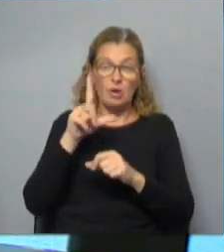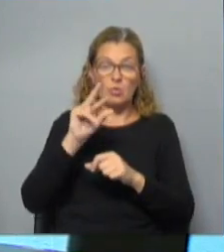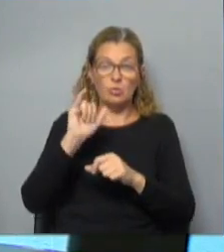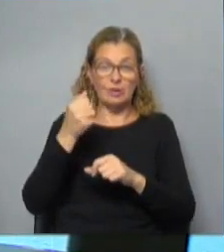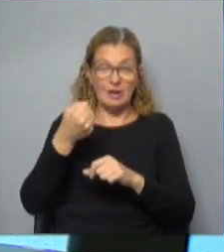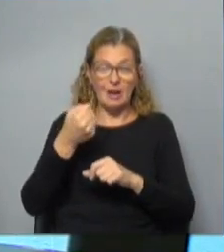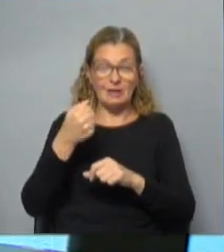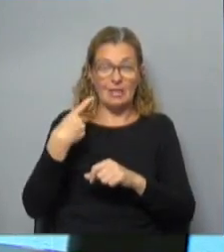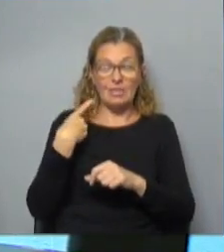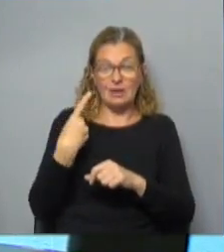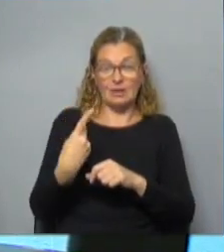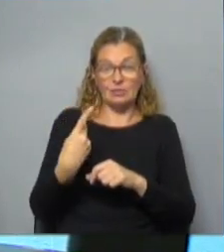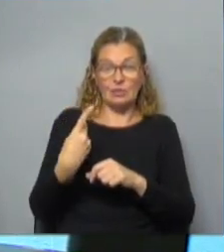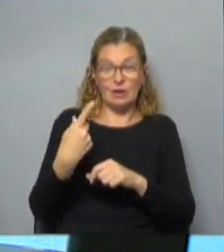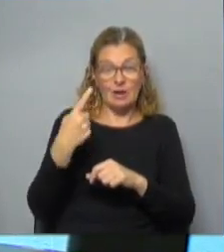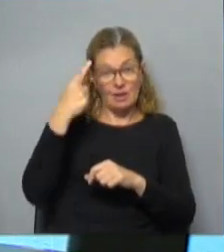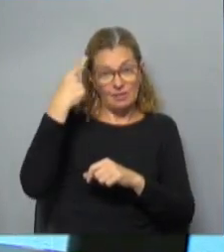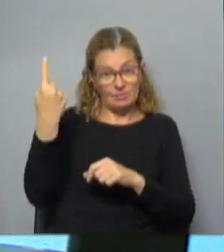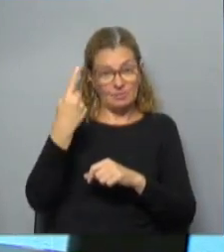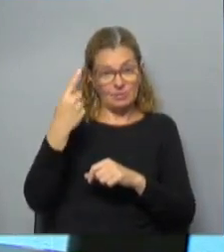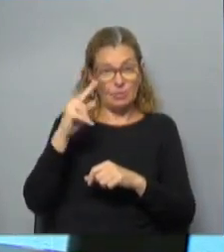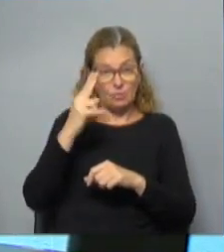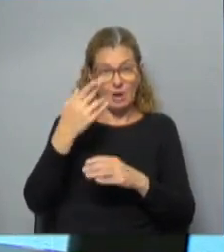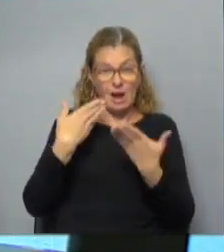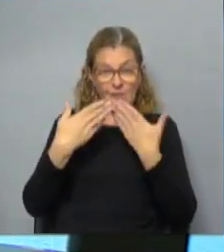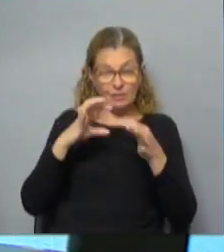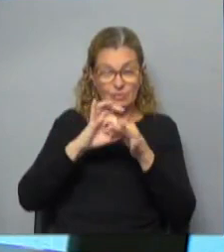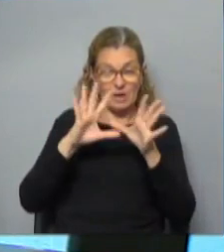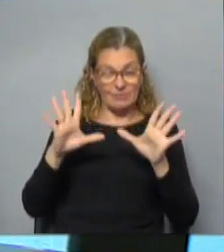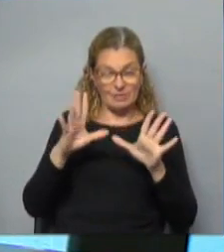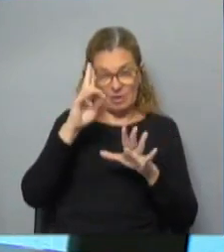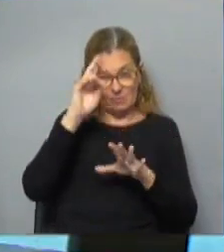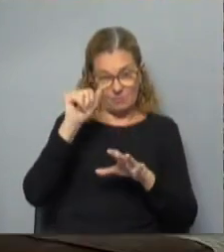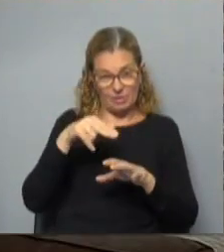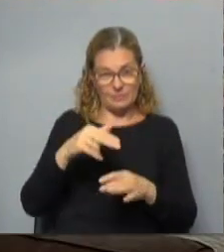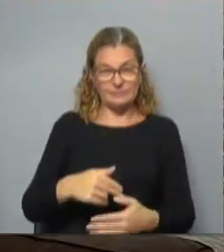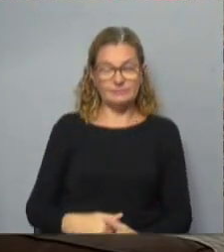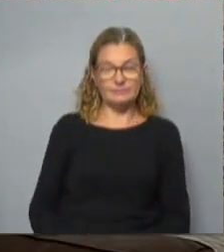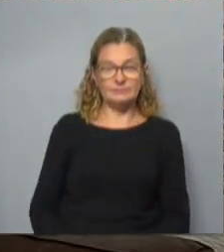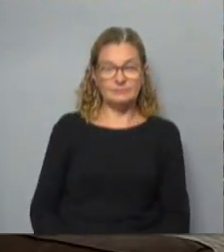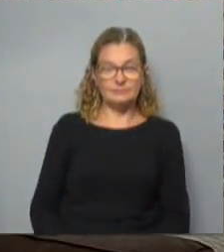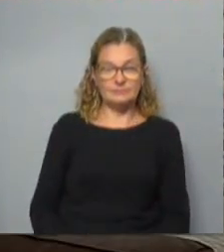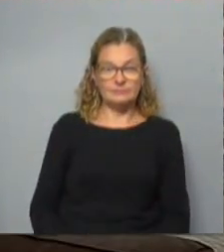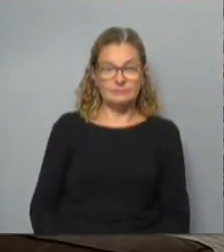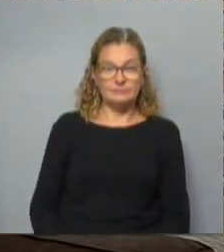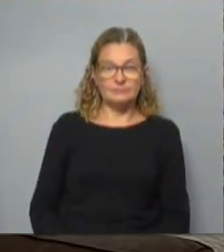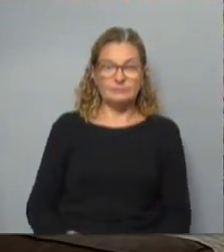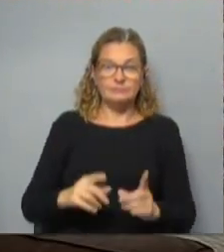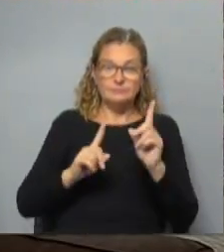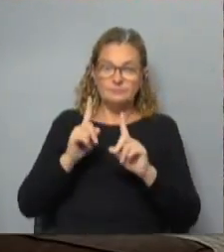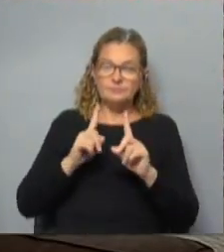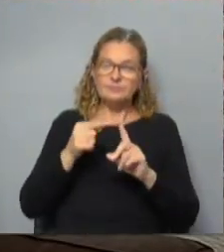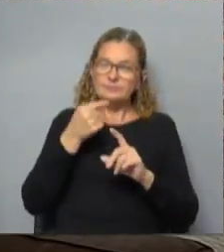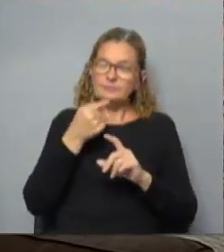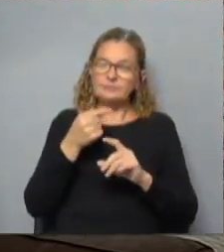directora ejecutiva de amnistía internacional uruguay hablando sobre la libertad de expresión y bueno algunos episodios algunos